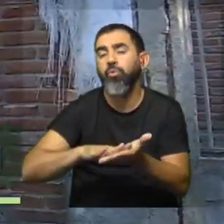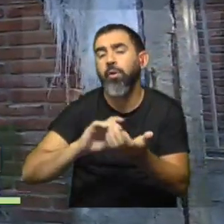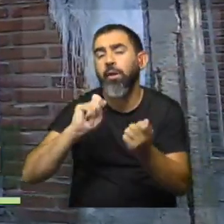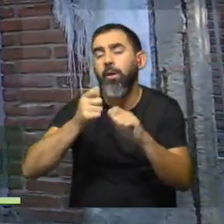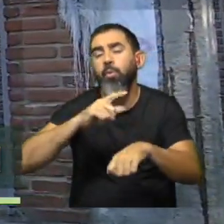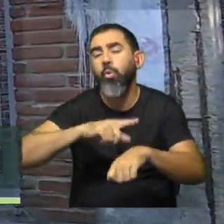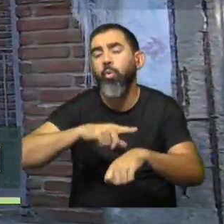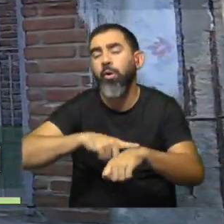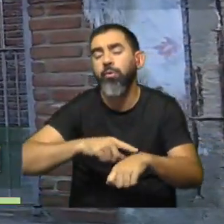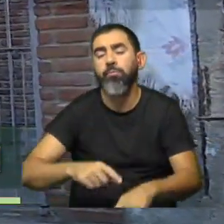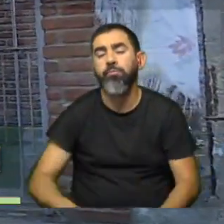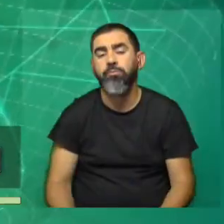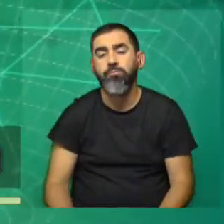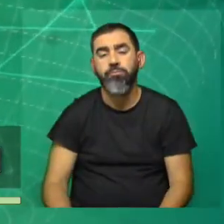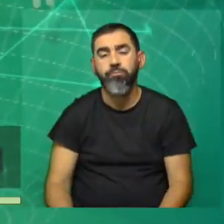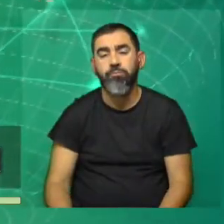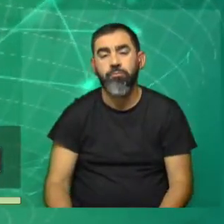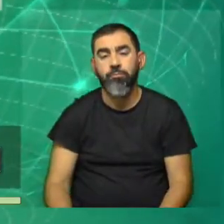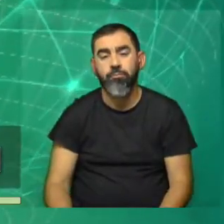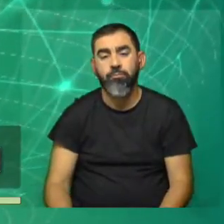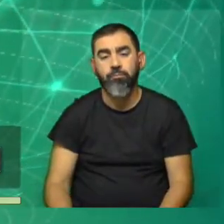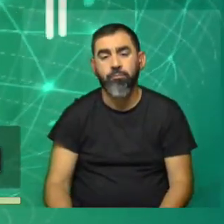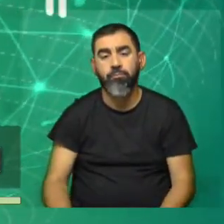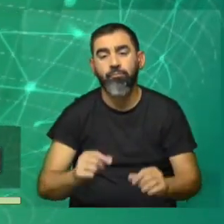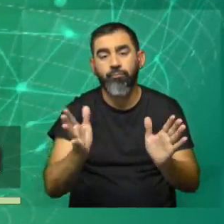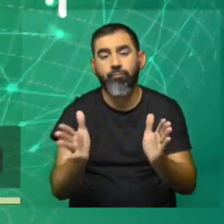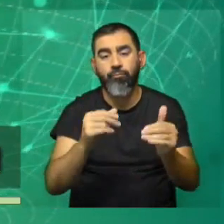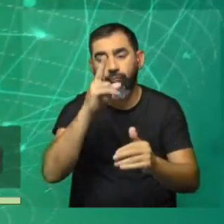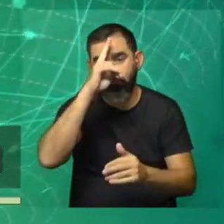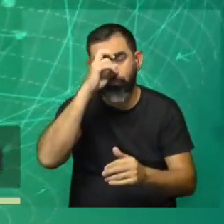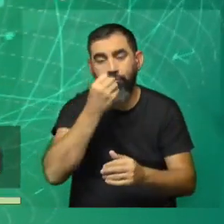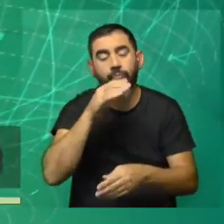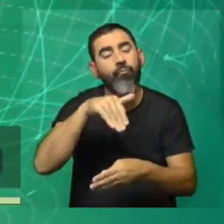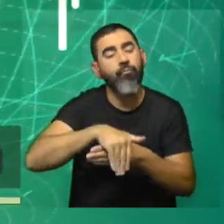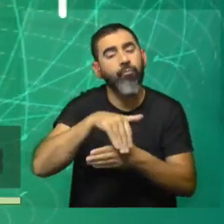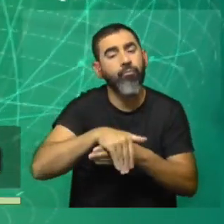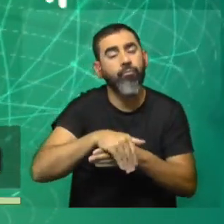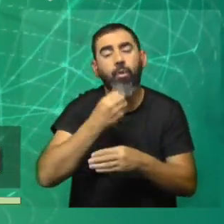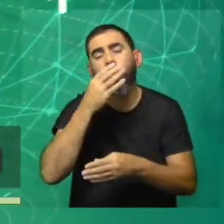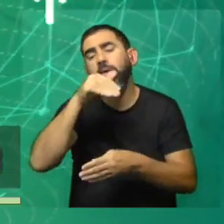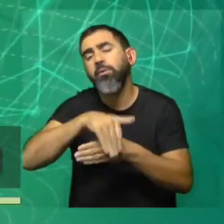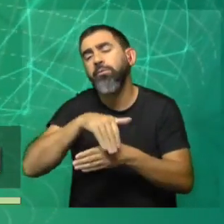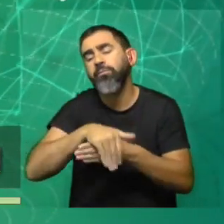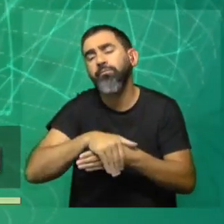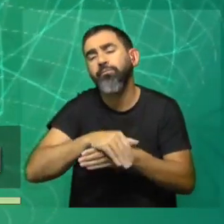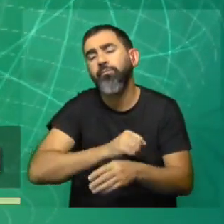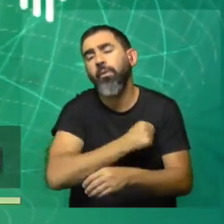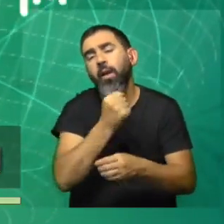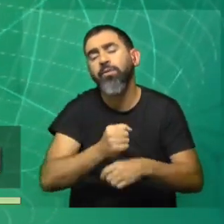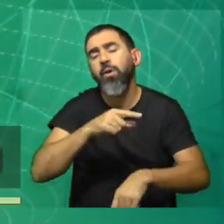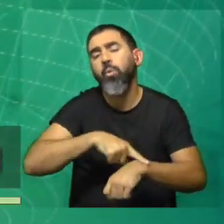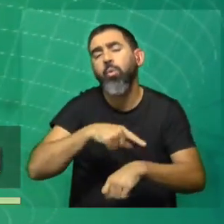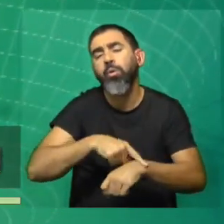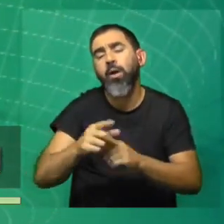de horarios del centro de atención. Policlínica de Misurraco, buenas tardes. Buenas tardes. Señorita, ¿hasta qué hora atiende